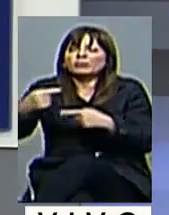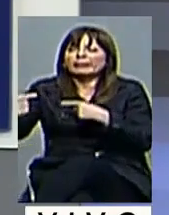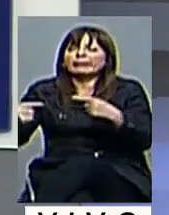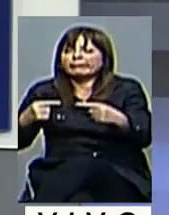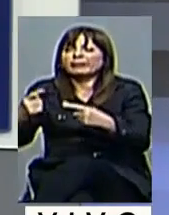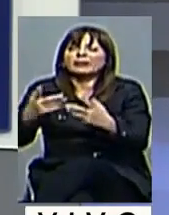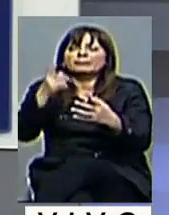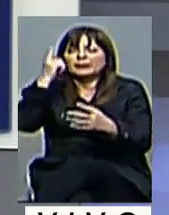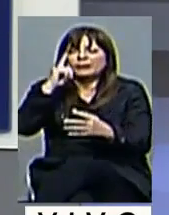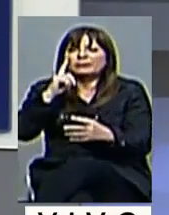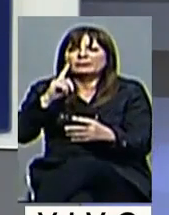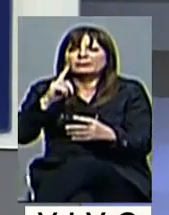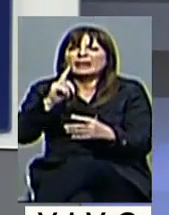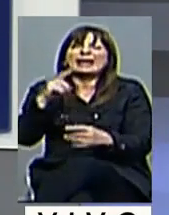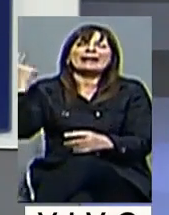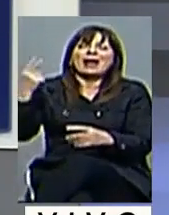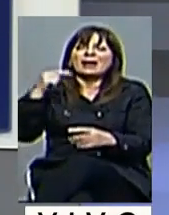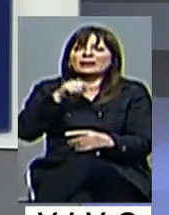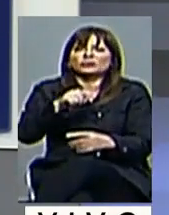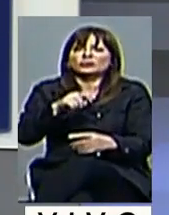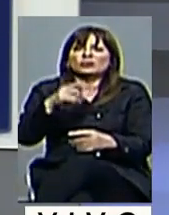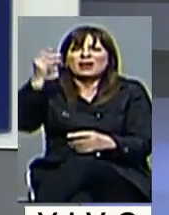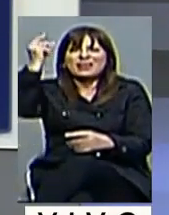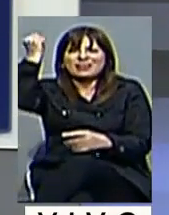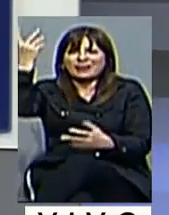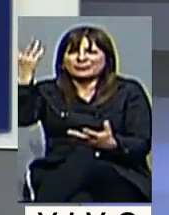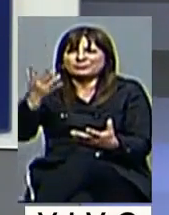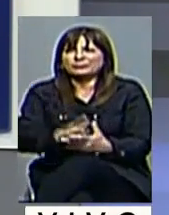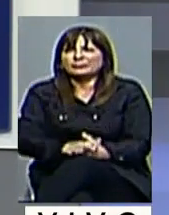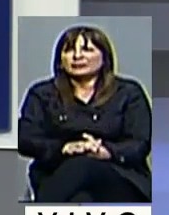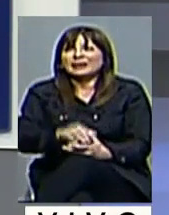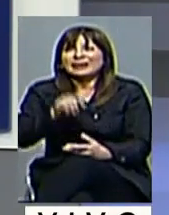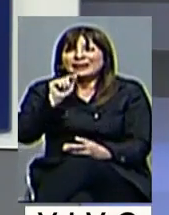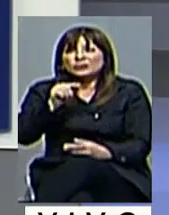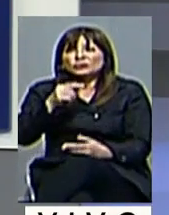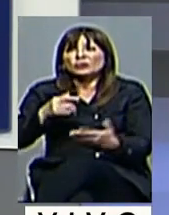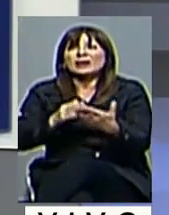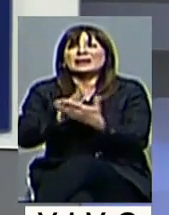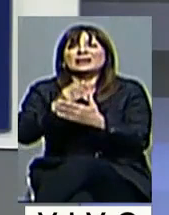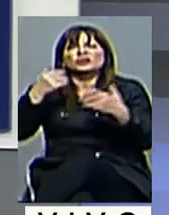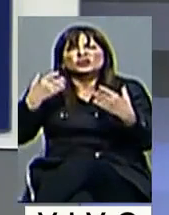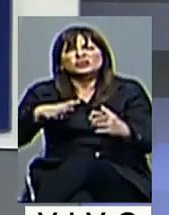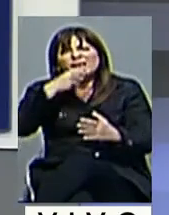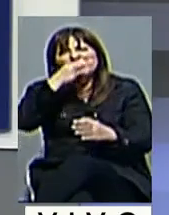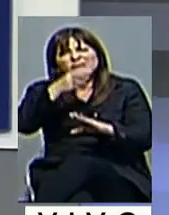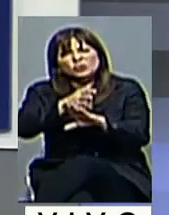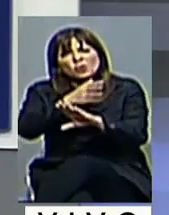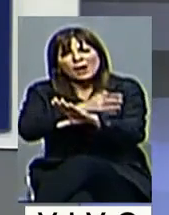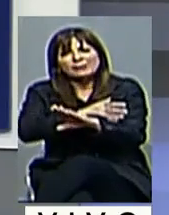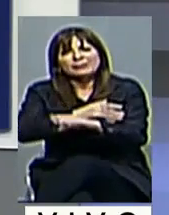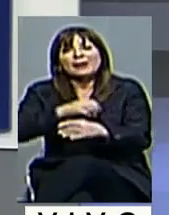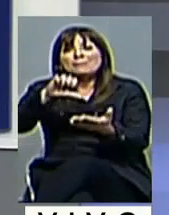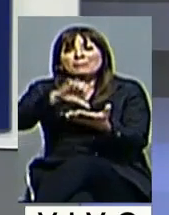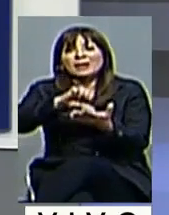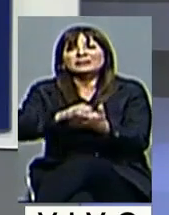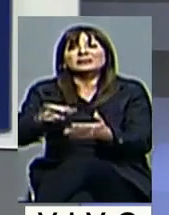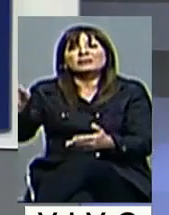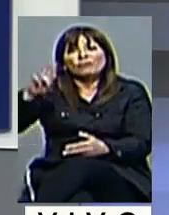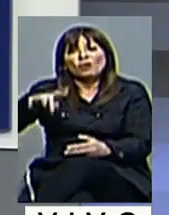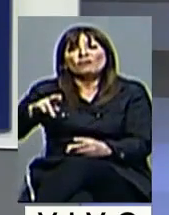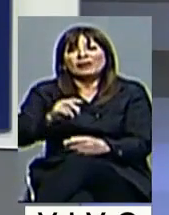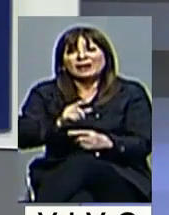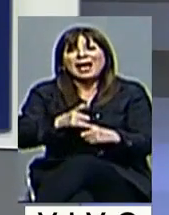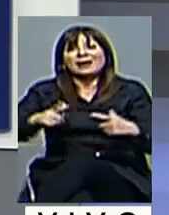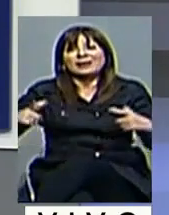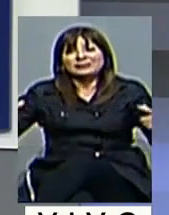hay matices. Eso está, digamos, señalado desde un inicio y por lo tanto es sabido que el país va a volver a crecer